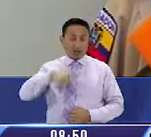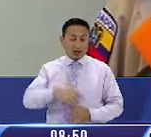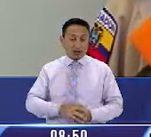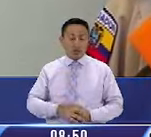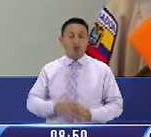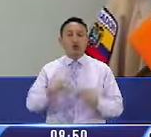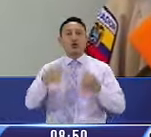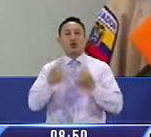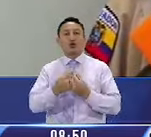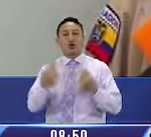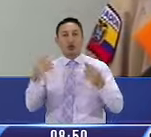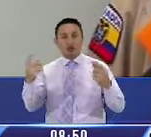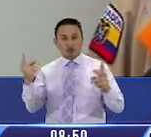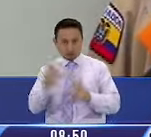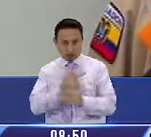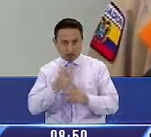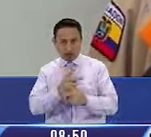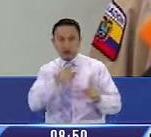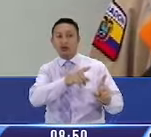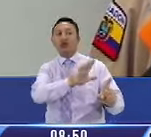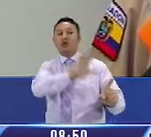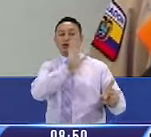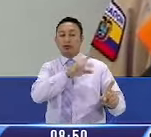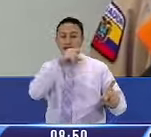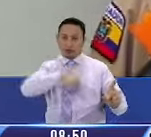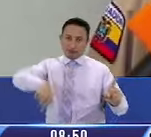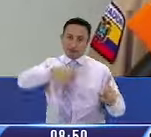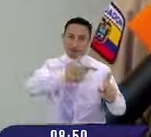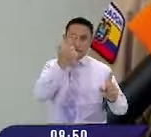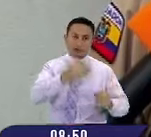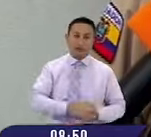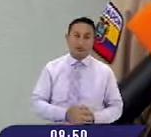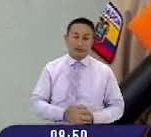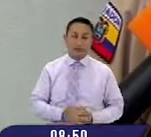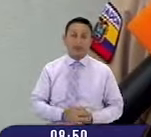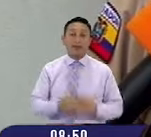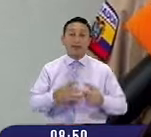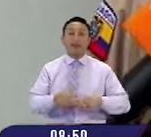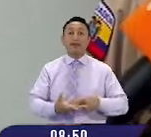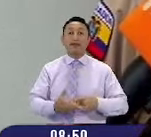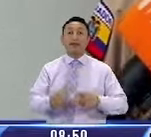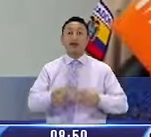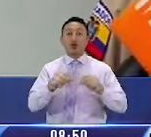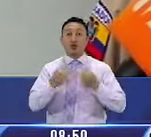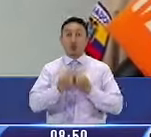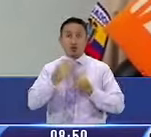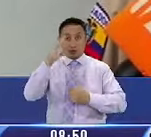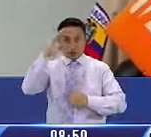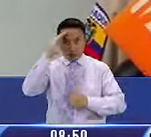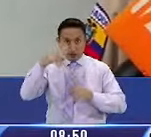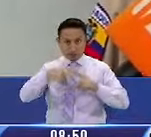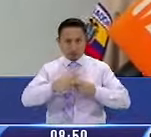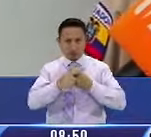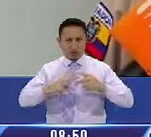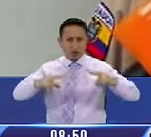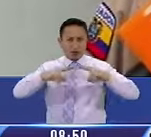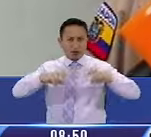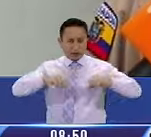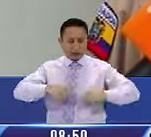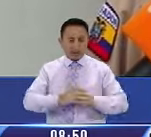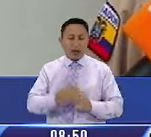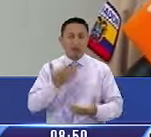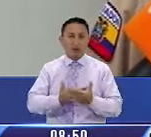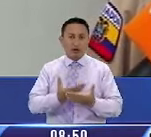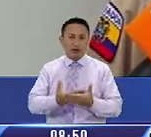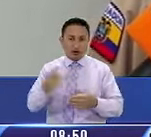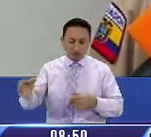de delincuencia organizada. Es lo que se tiene. Ya las unidades de investigaciones inician las indagaciones, levantamiento de